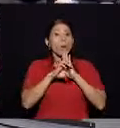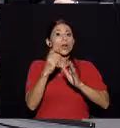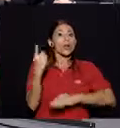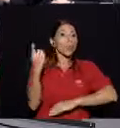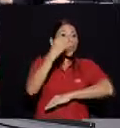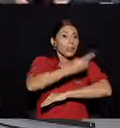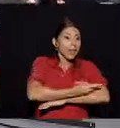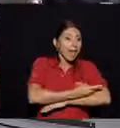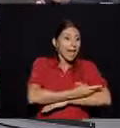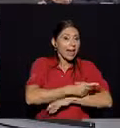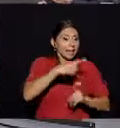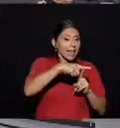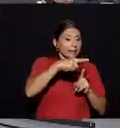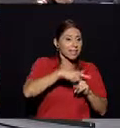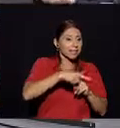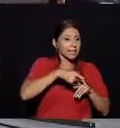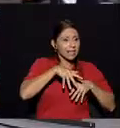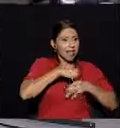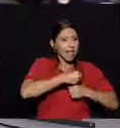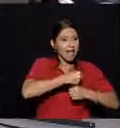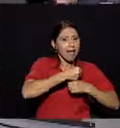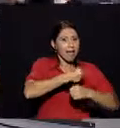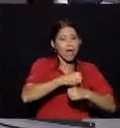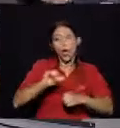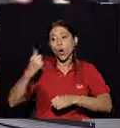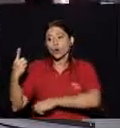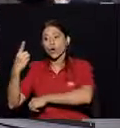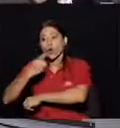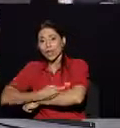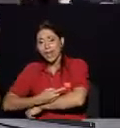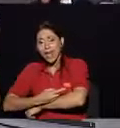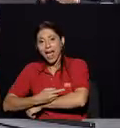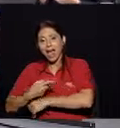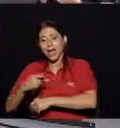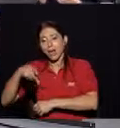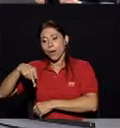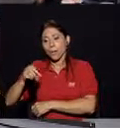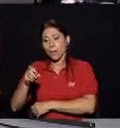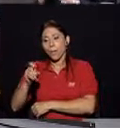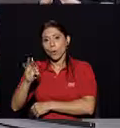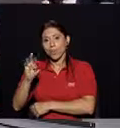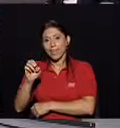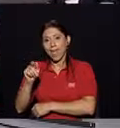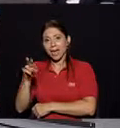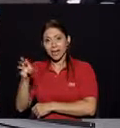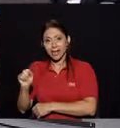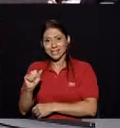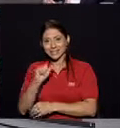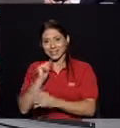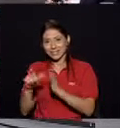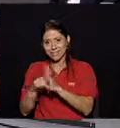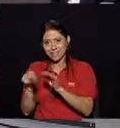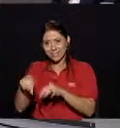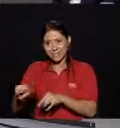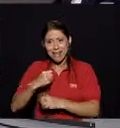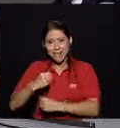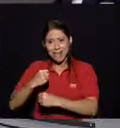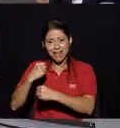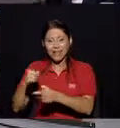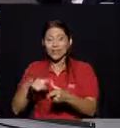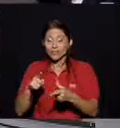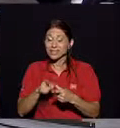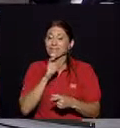protestas un día de taxistas, otro día de porteadores, y así con otro montón de grupos sociales que están en la calle, y eso genera mucha dificultad para la